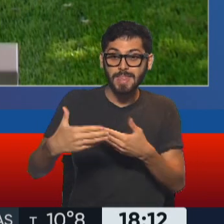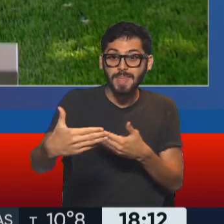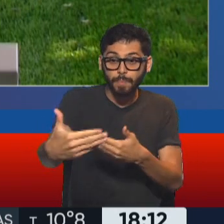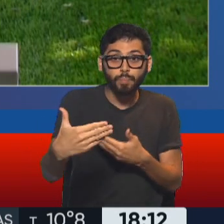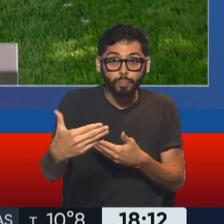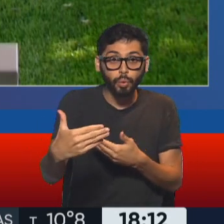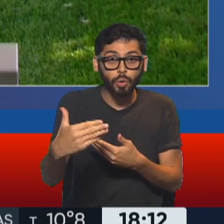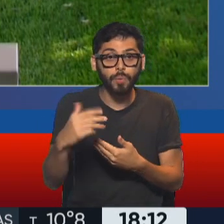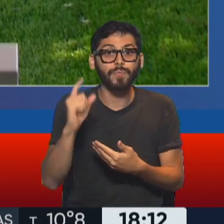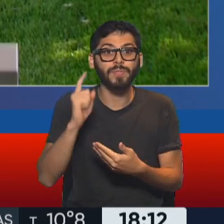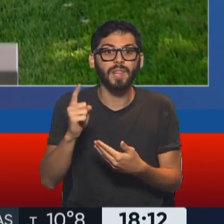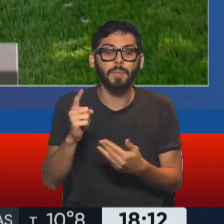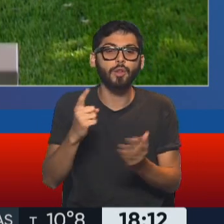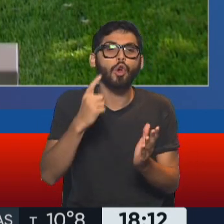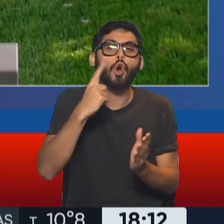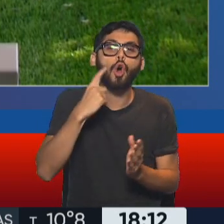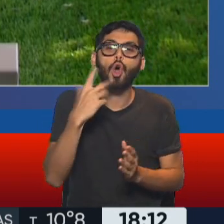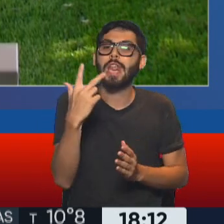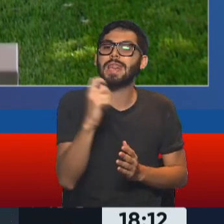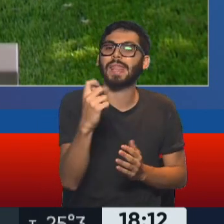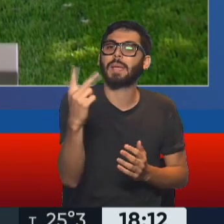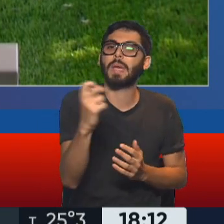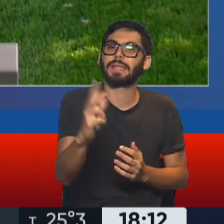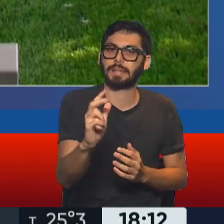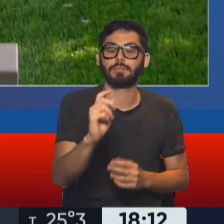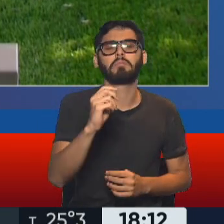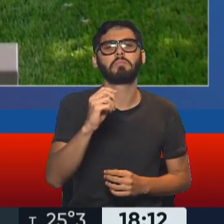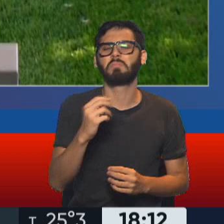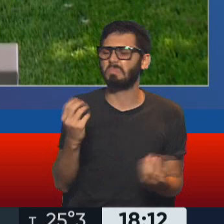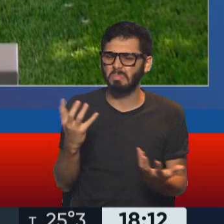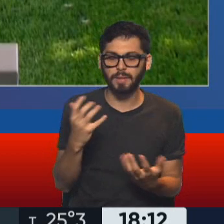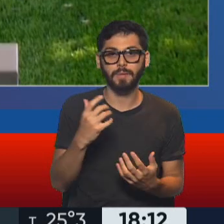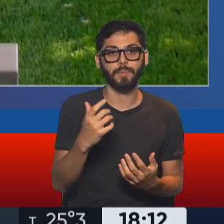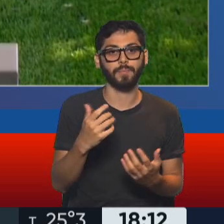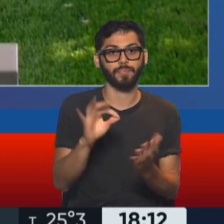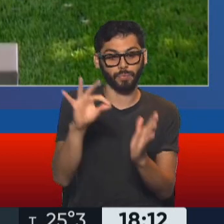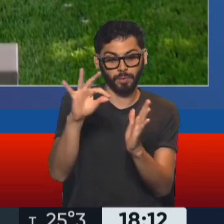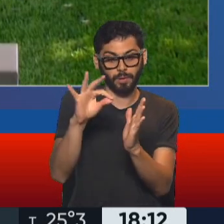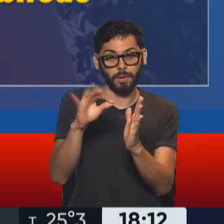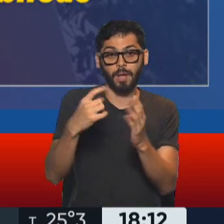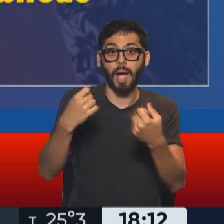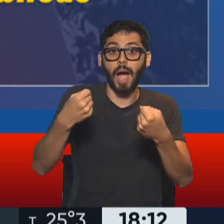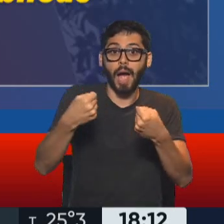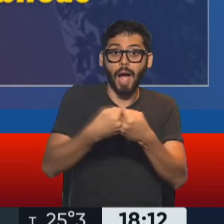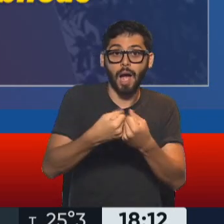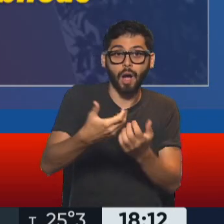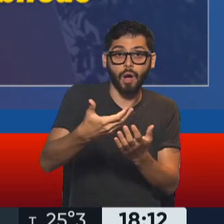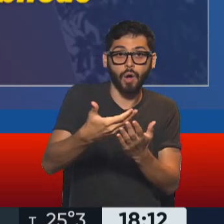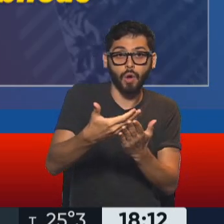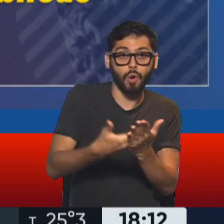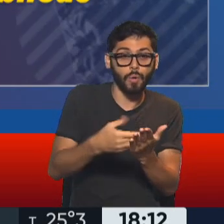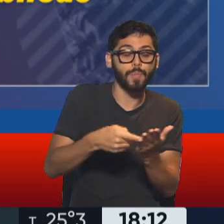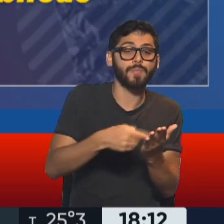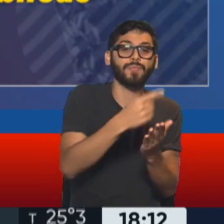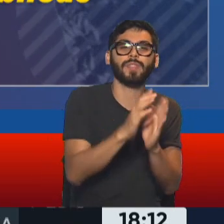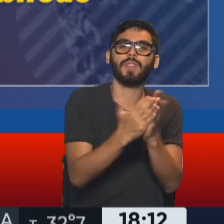el tema de las revisiones trimestrales. ¿Qué son las revisiones trimestrales? Lo que establece el artículo 4 del Estatuto del Fondo, por el